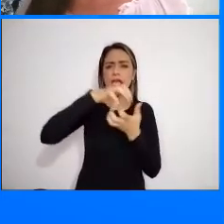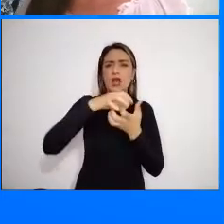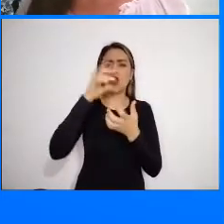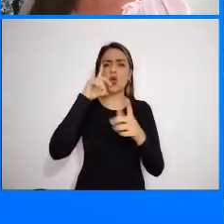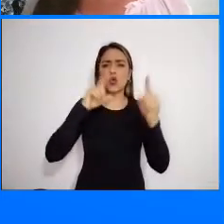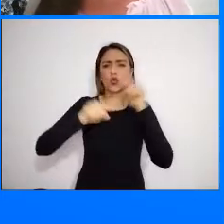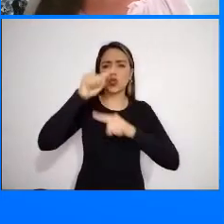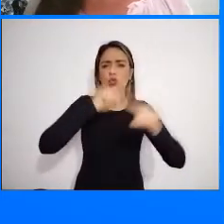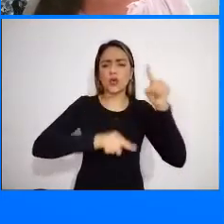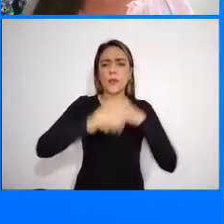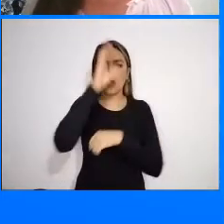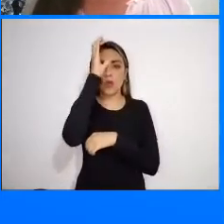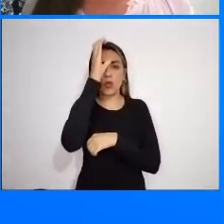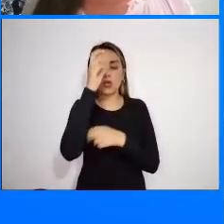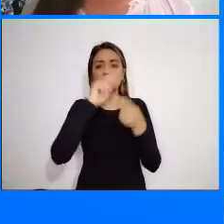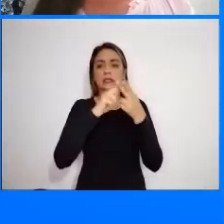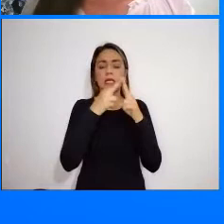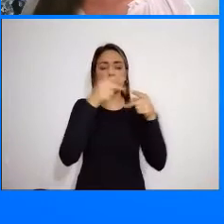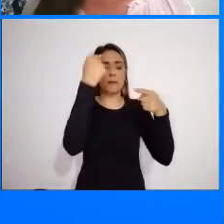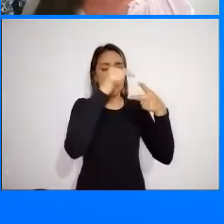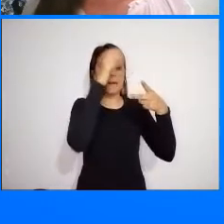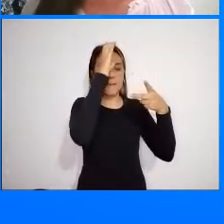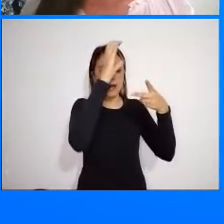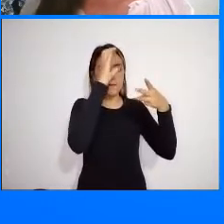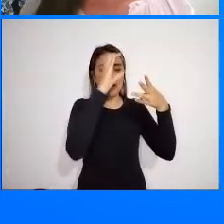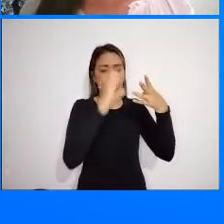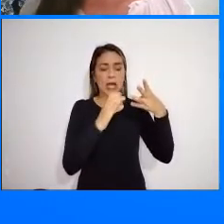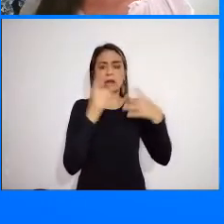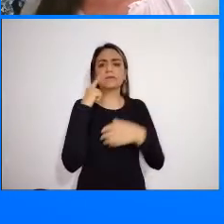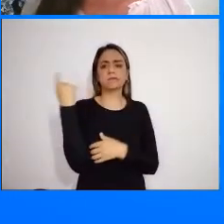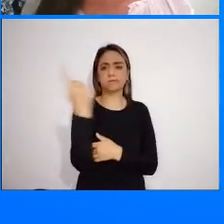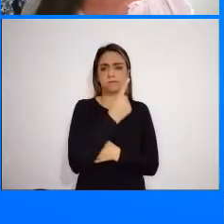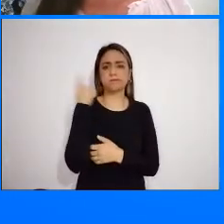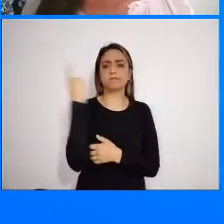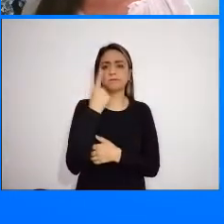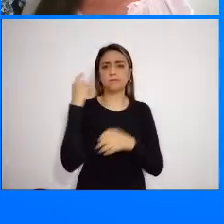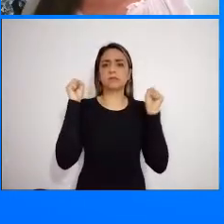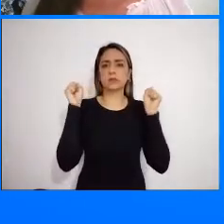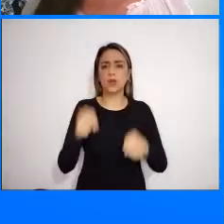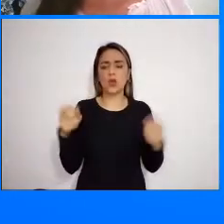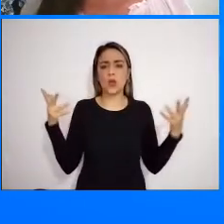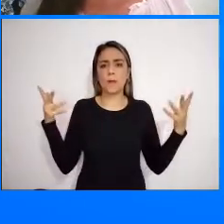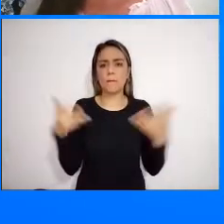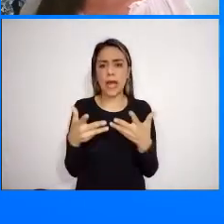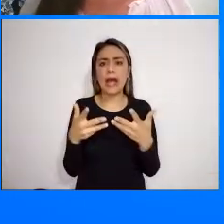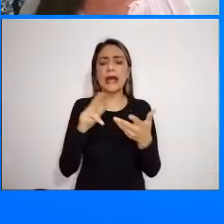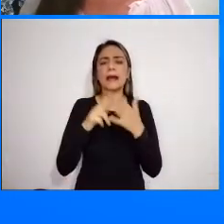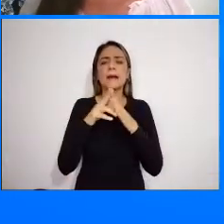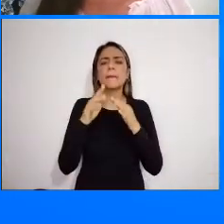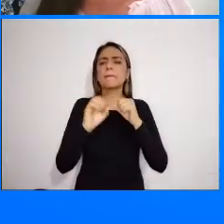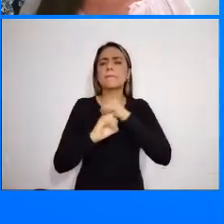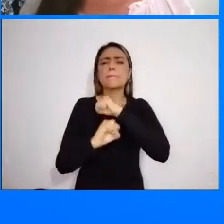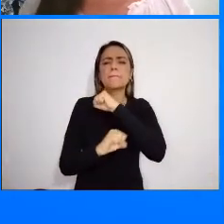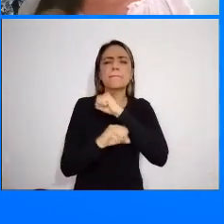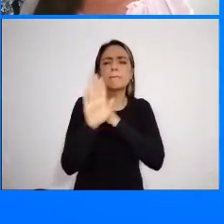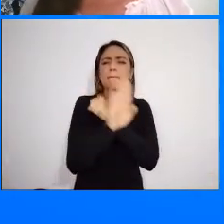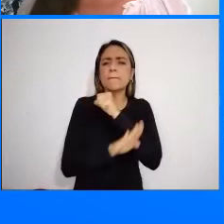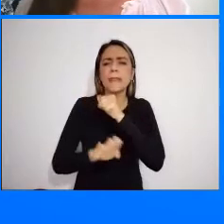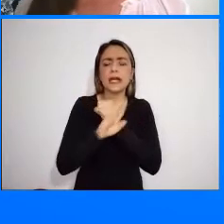los conceptos que hay y en general todo lo que podemos pues abordar desde lo básico sobre el